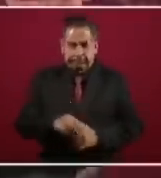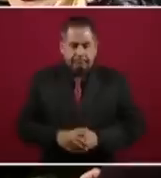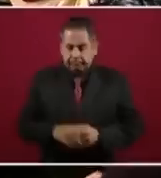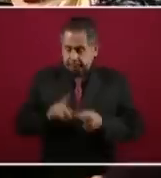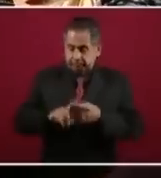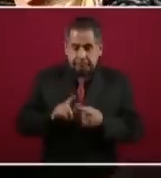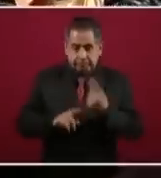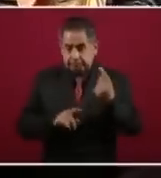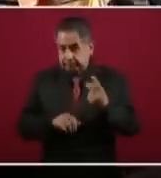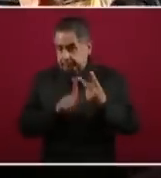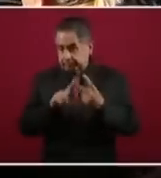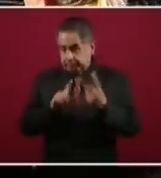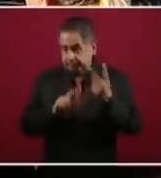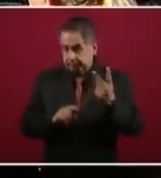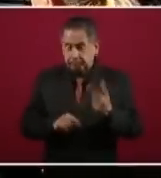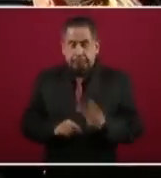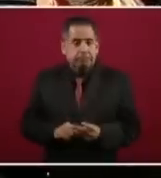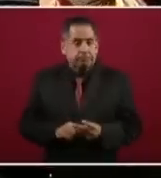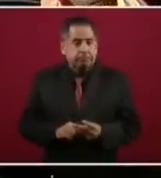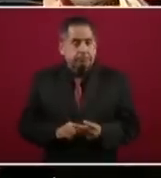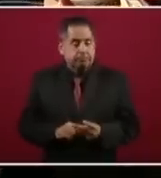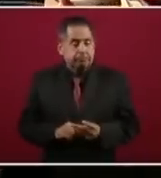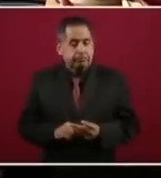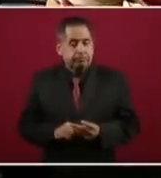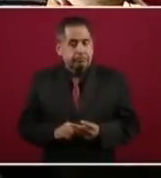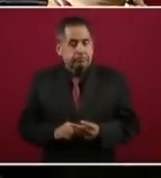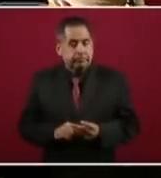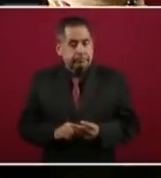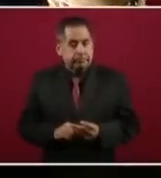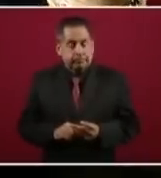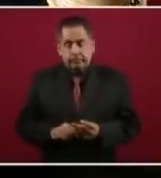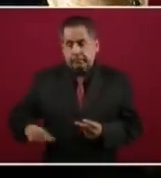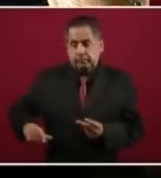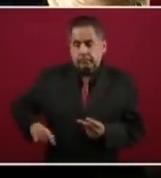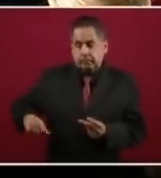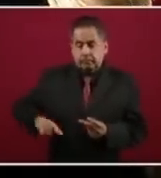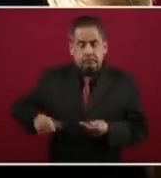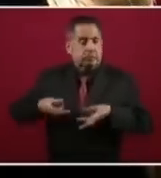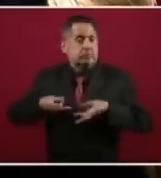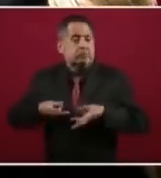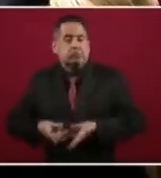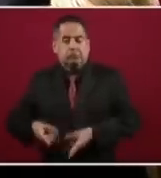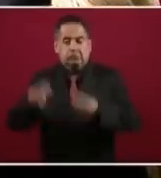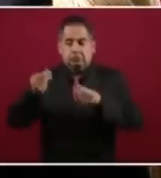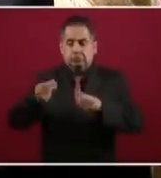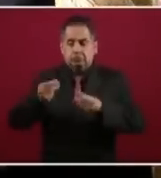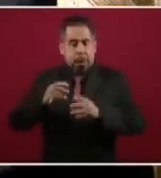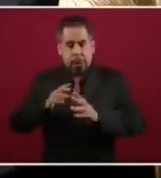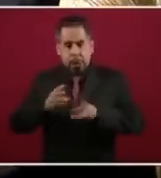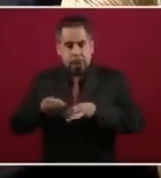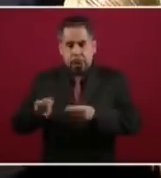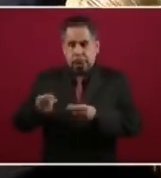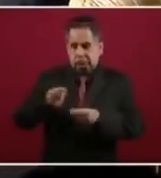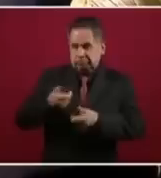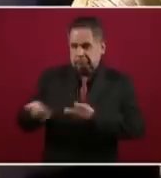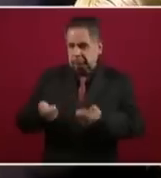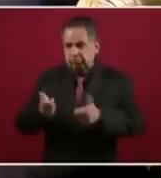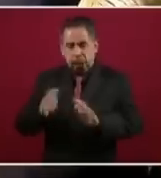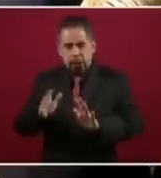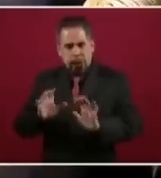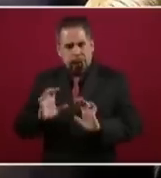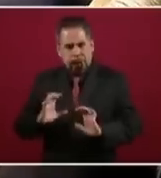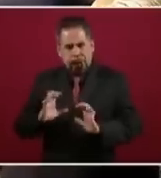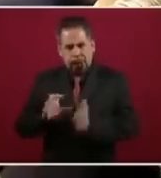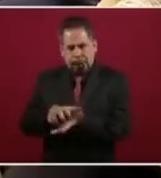primero. Luego, que el gobierno sea austero, que no derroche,